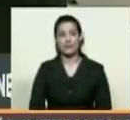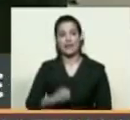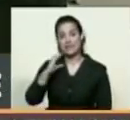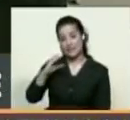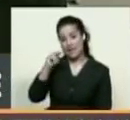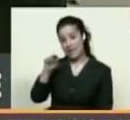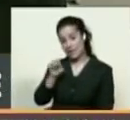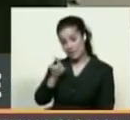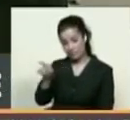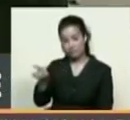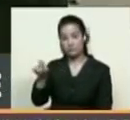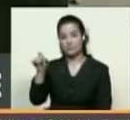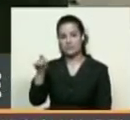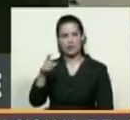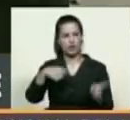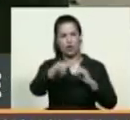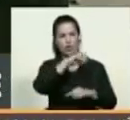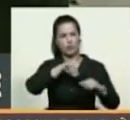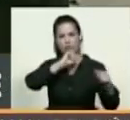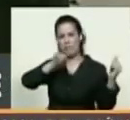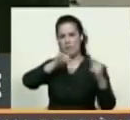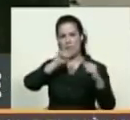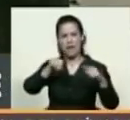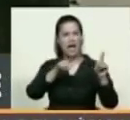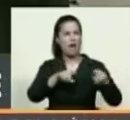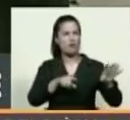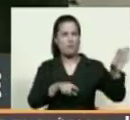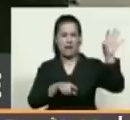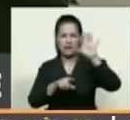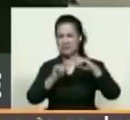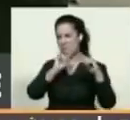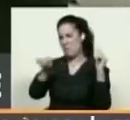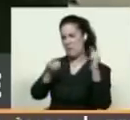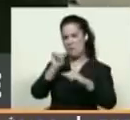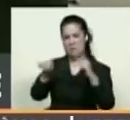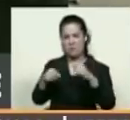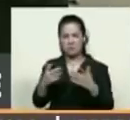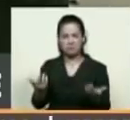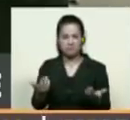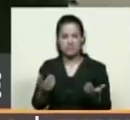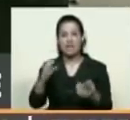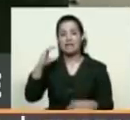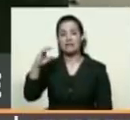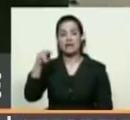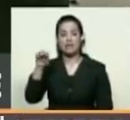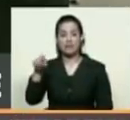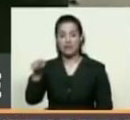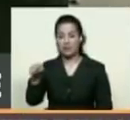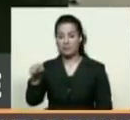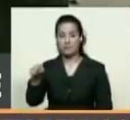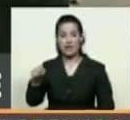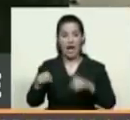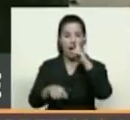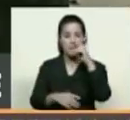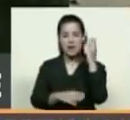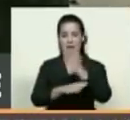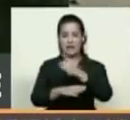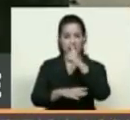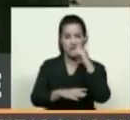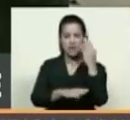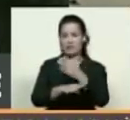electoral que ha sido atacado por poderes fácticos imperiales, un poder electoral que ha recibido todo tipo de amenazas, pero aquí